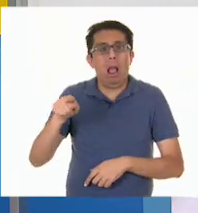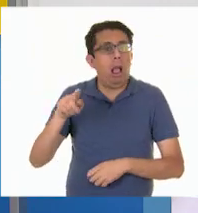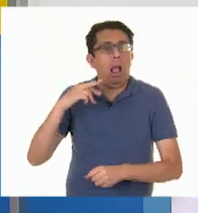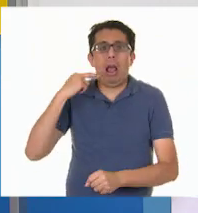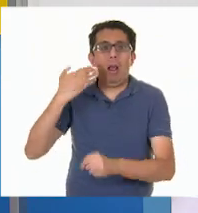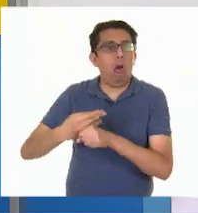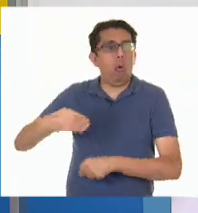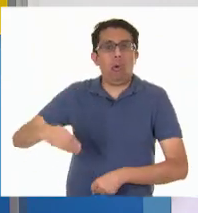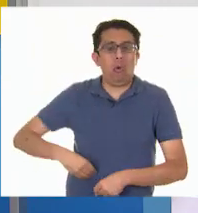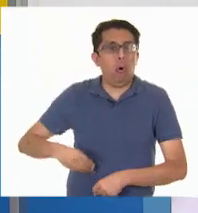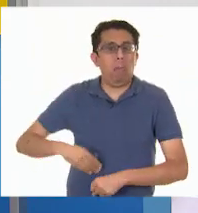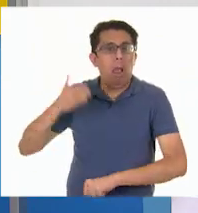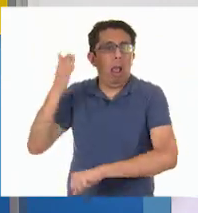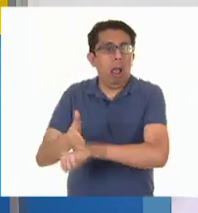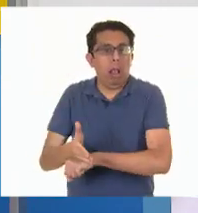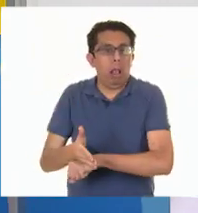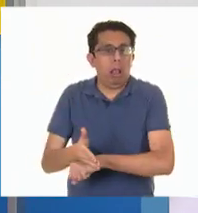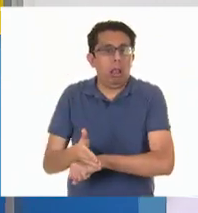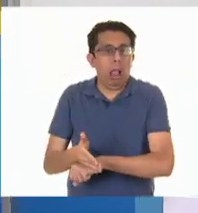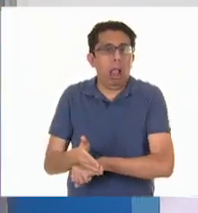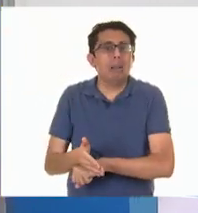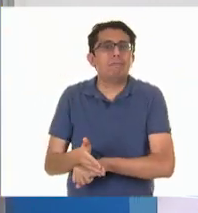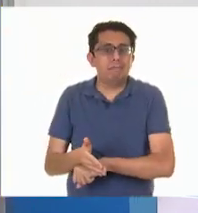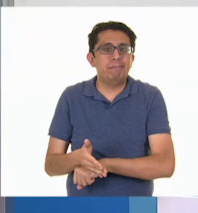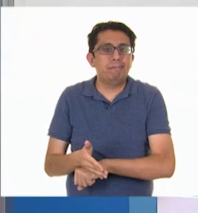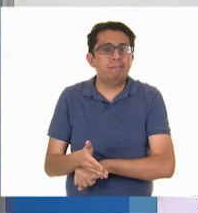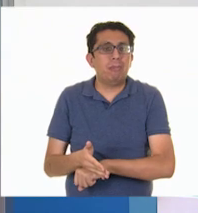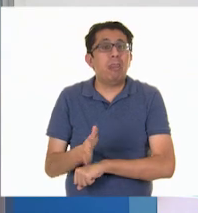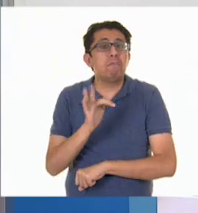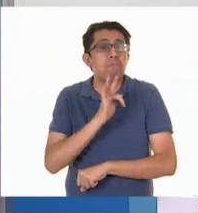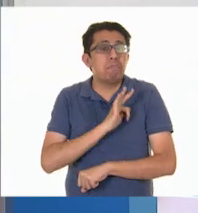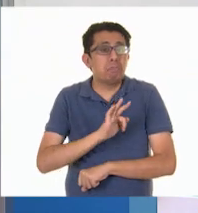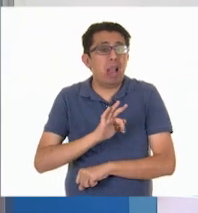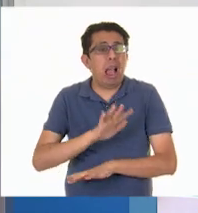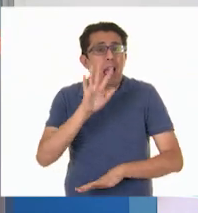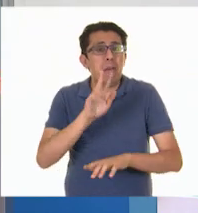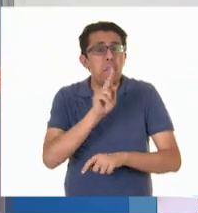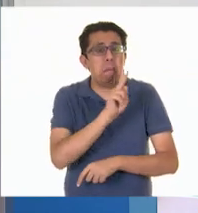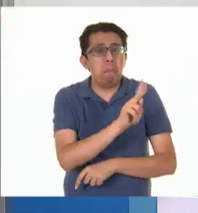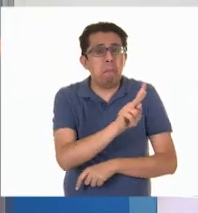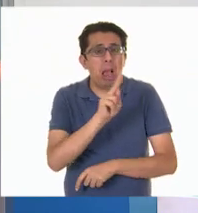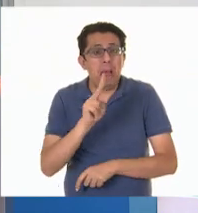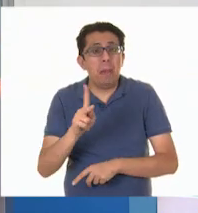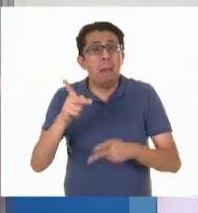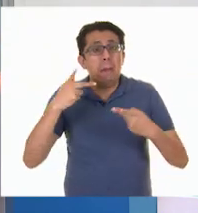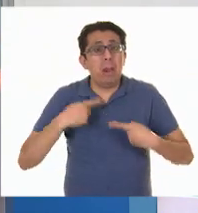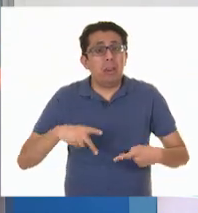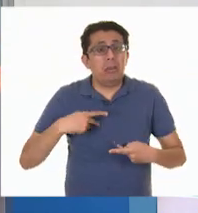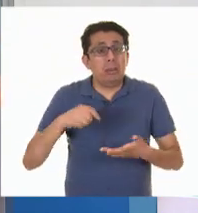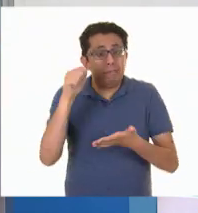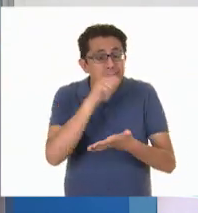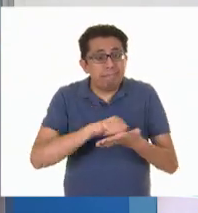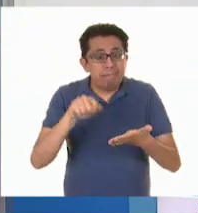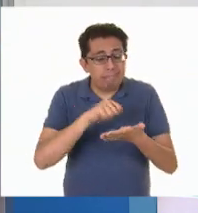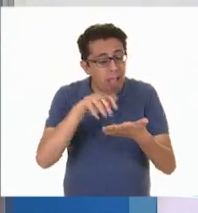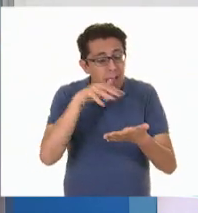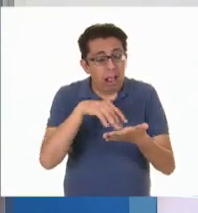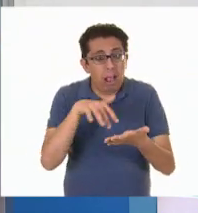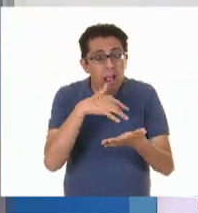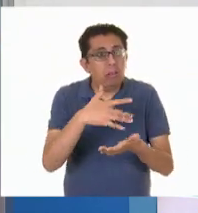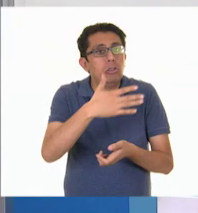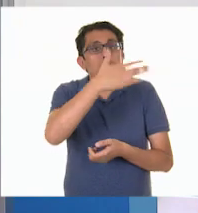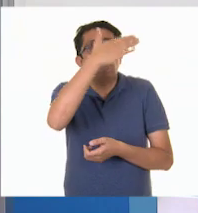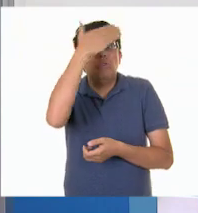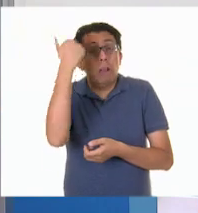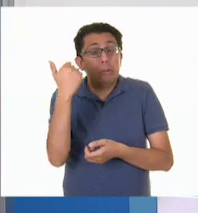estos asuntos, si lo podemos verlo también, por ejemplo, con personas que no tienen una educación, que no saben leer ni escribir, y entonces se enfrentan